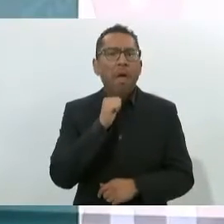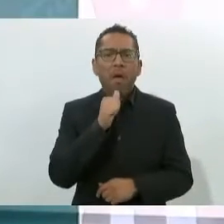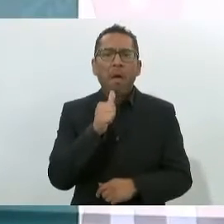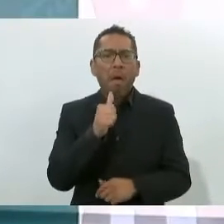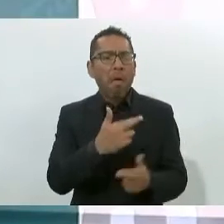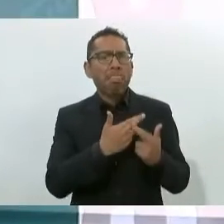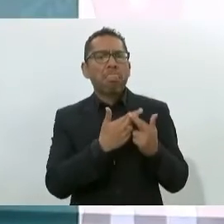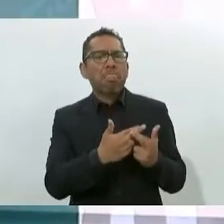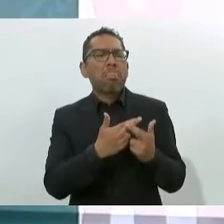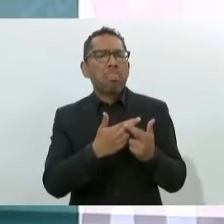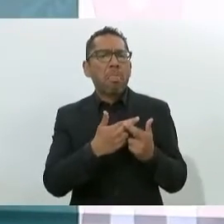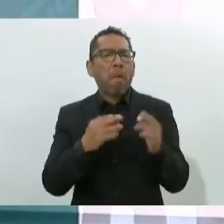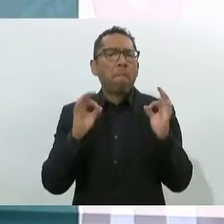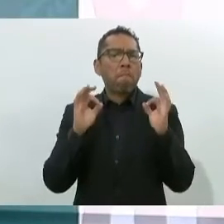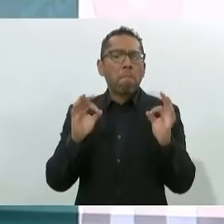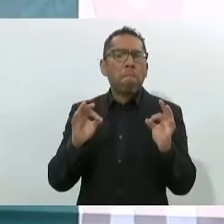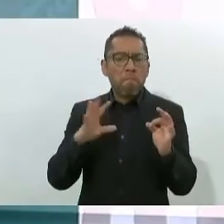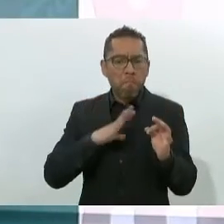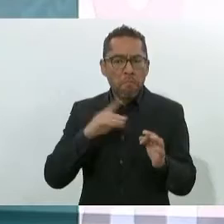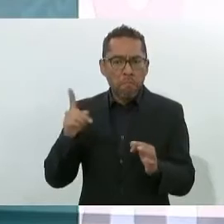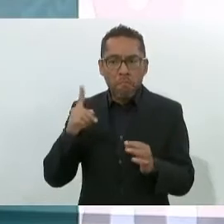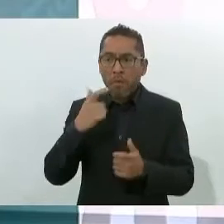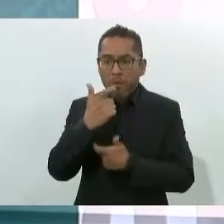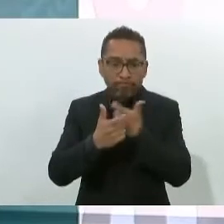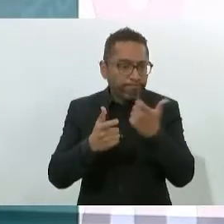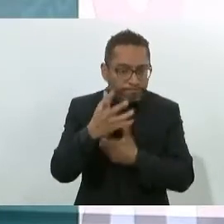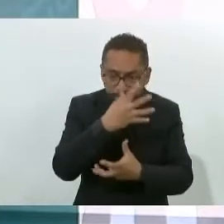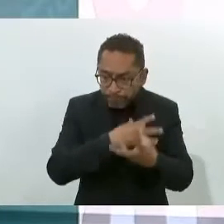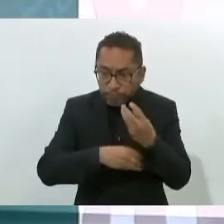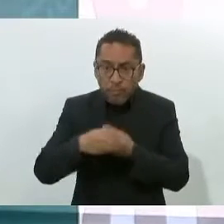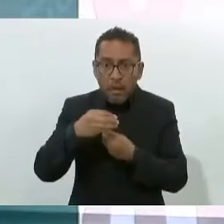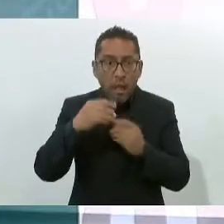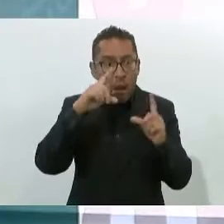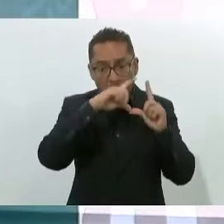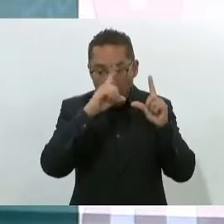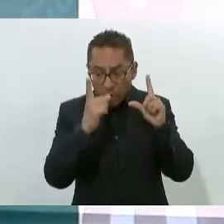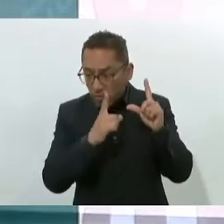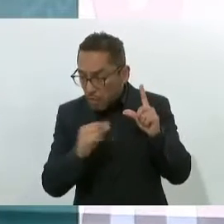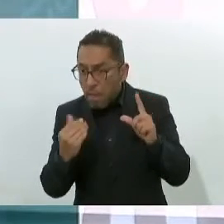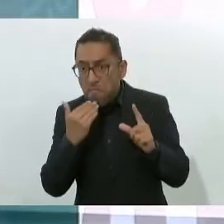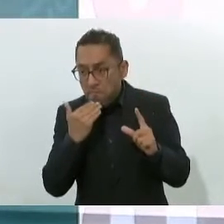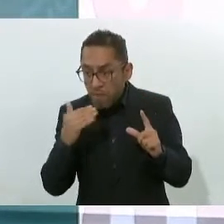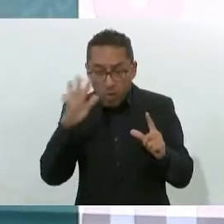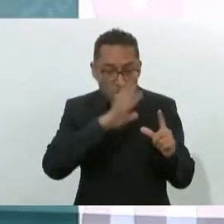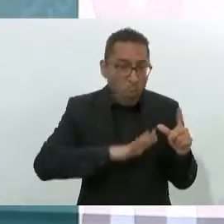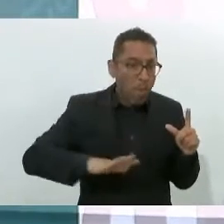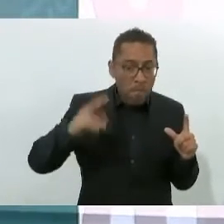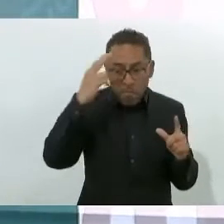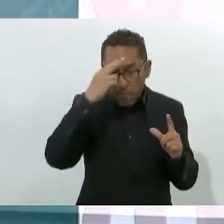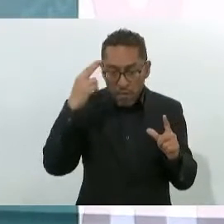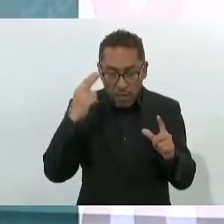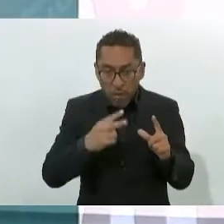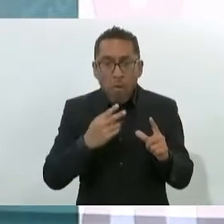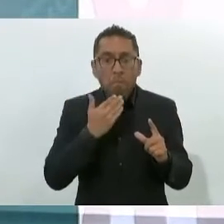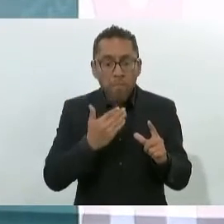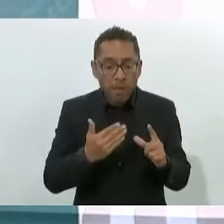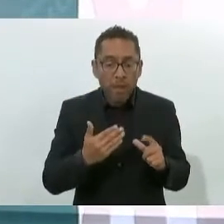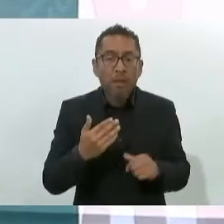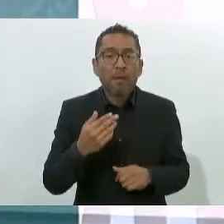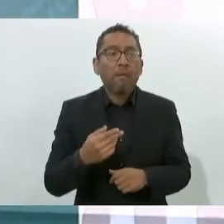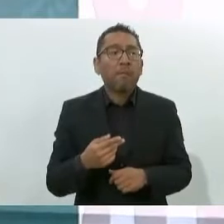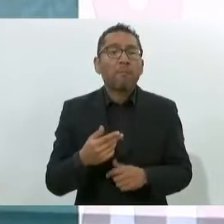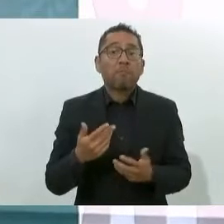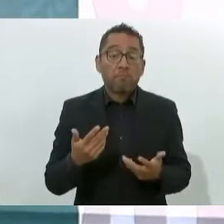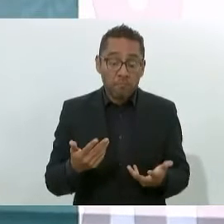Se ayudó la economía nacional y no hemos padecido de